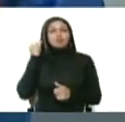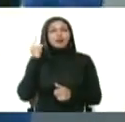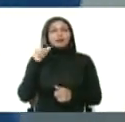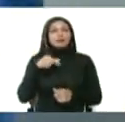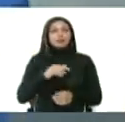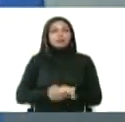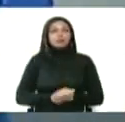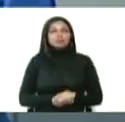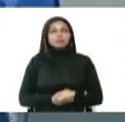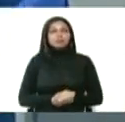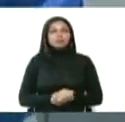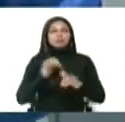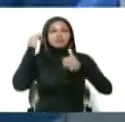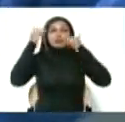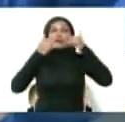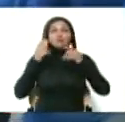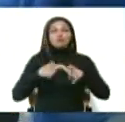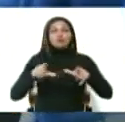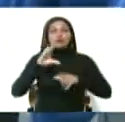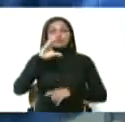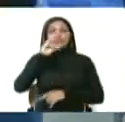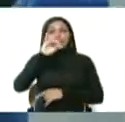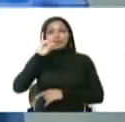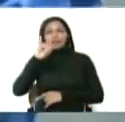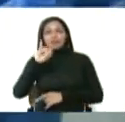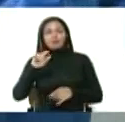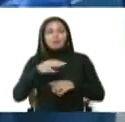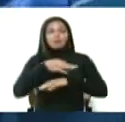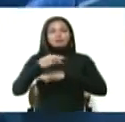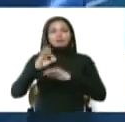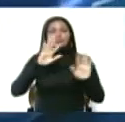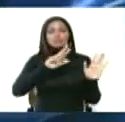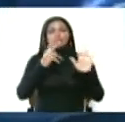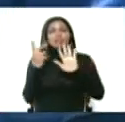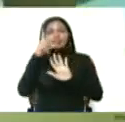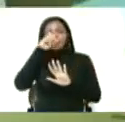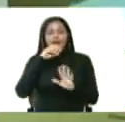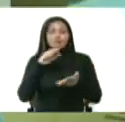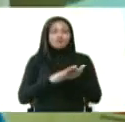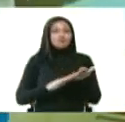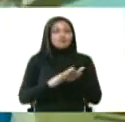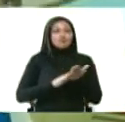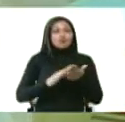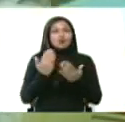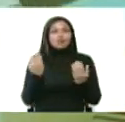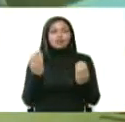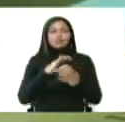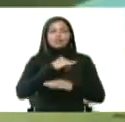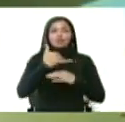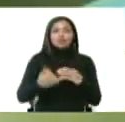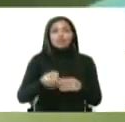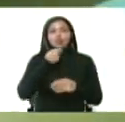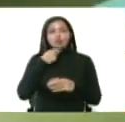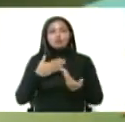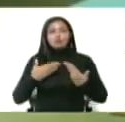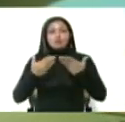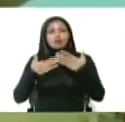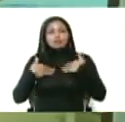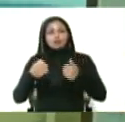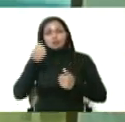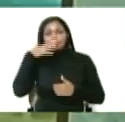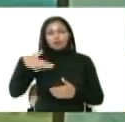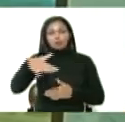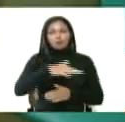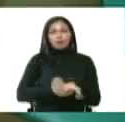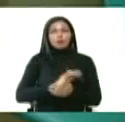Prieto, celebrando en este CDI del municipio de San Francisco los 17 años de la consolidación de este proyecto hermoso que le brindó la salud a nuestro pueblo,